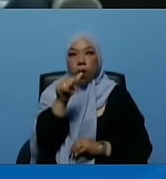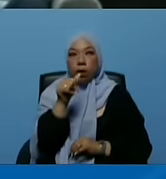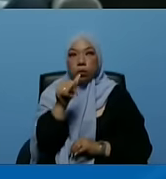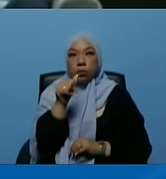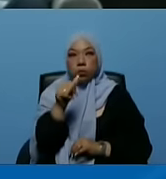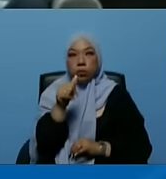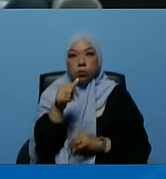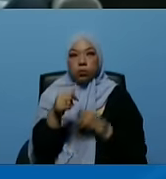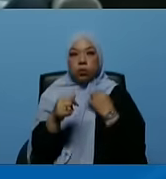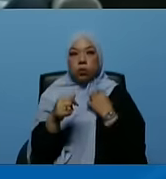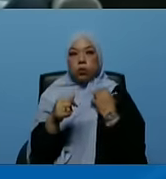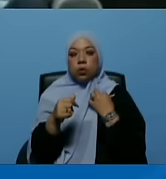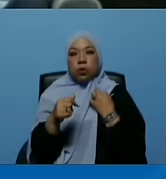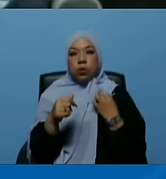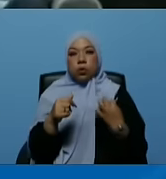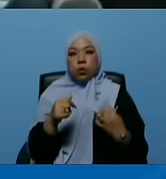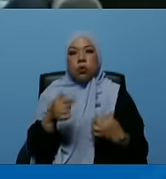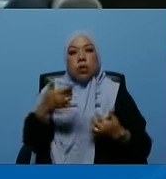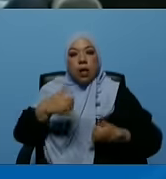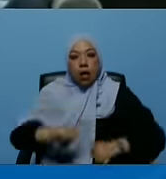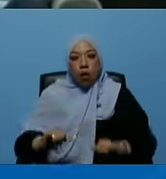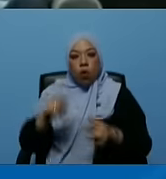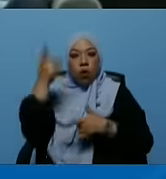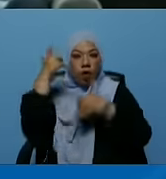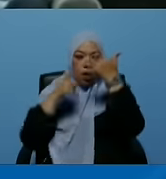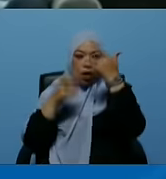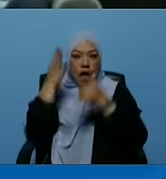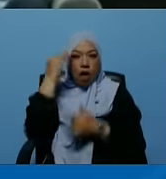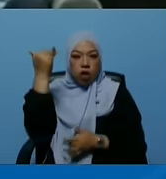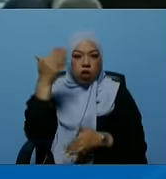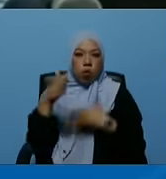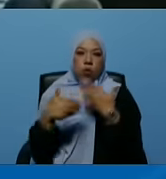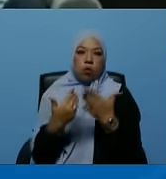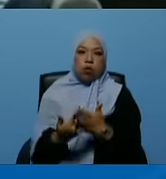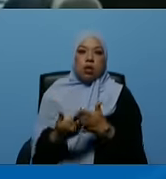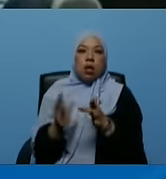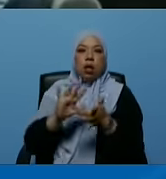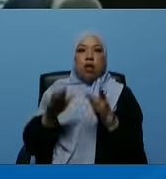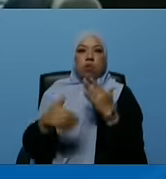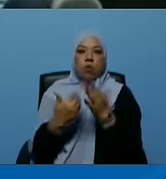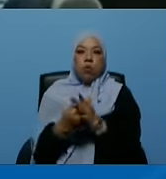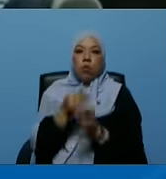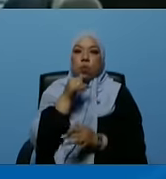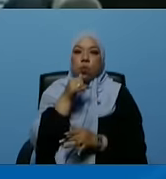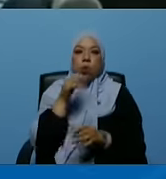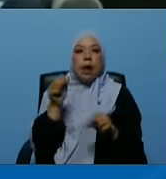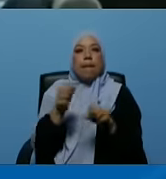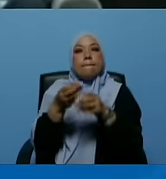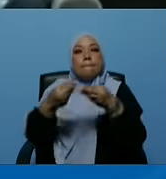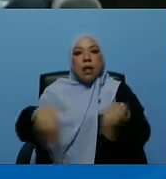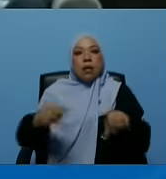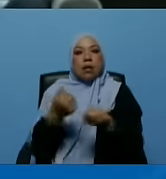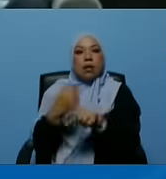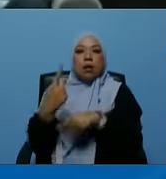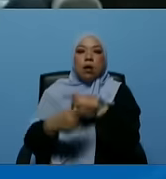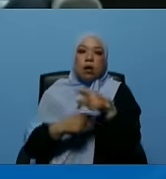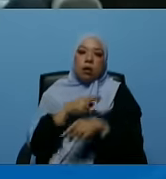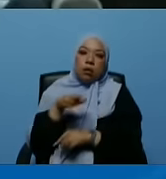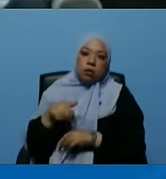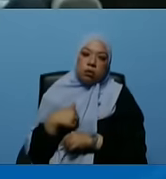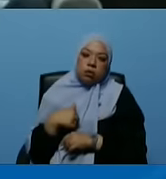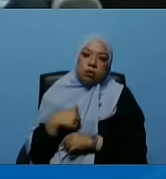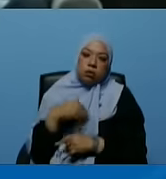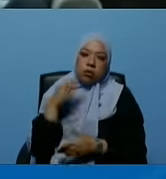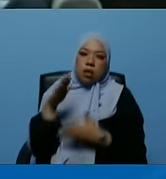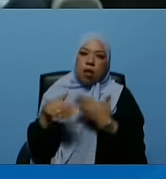tú eres hijo de Dios, si tienes poderes, convierte esa piedra en pan. Y Jesús le